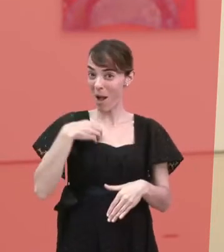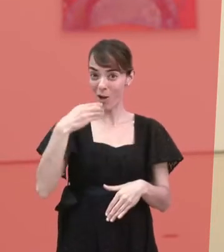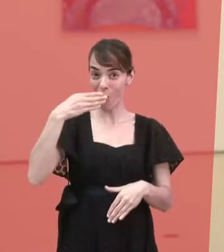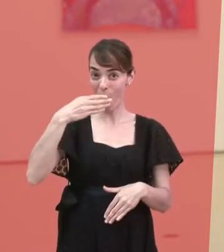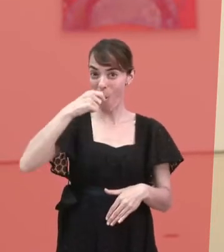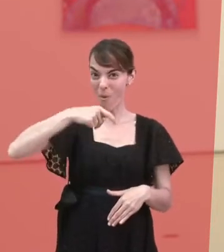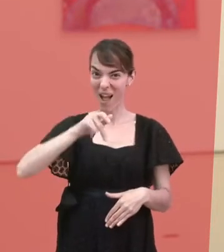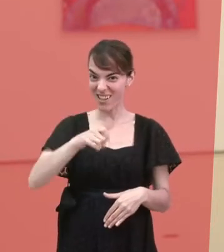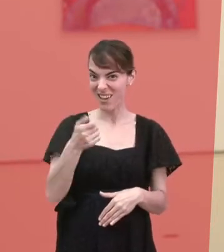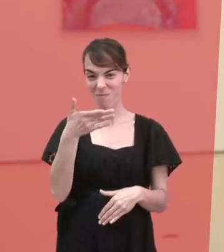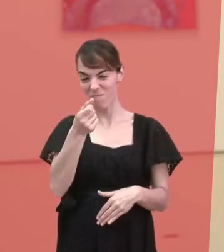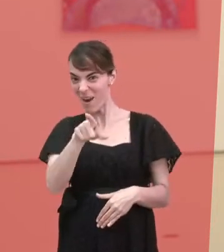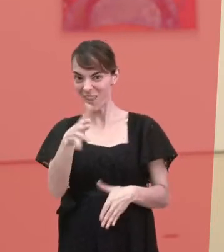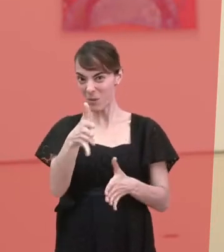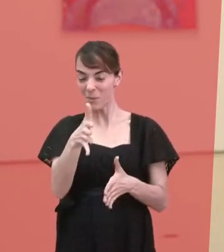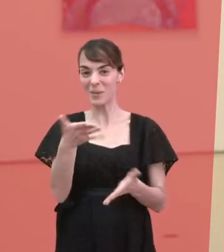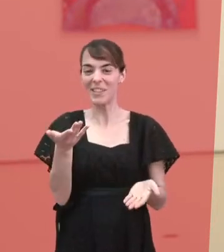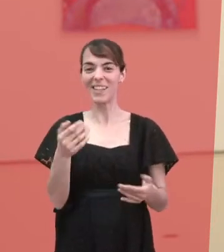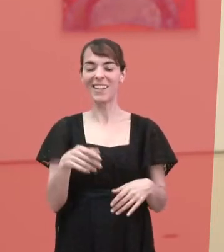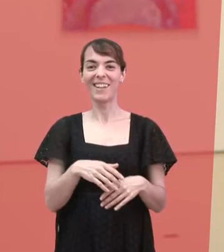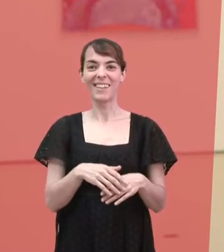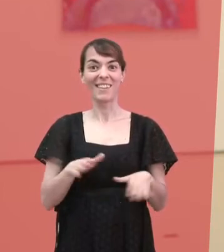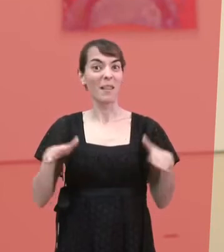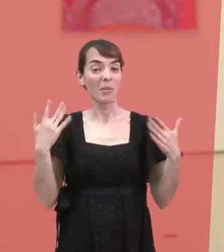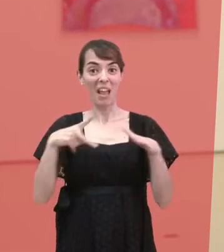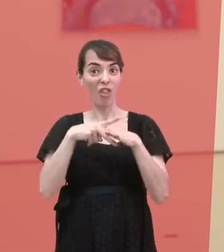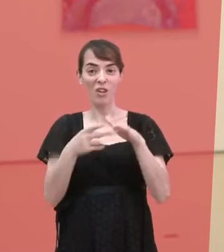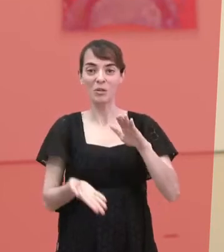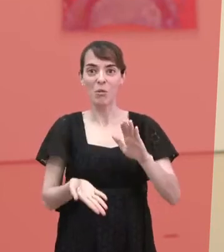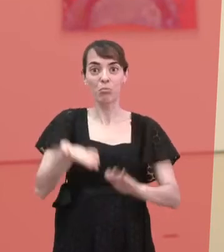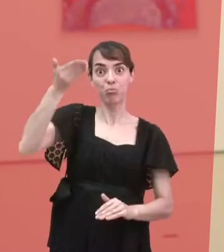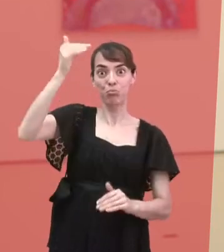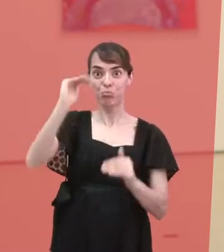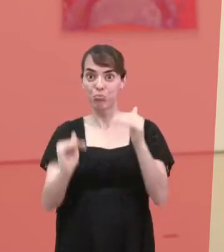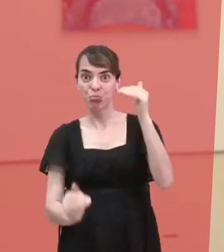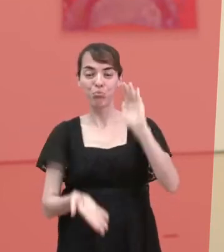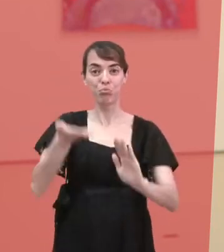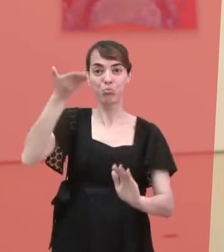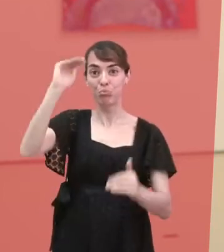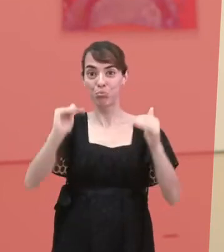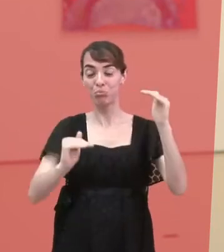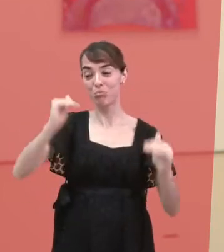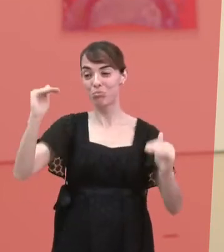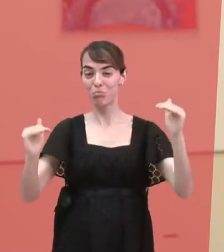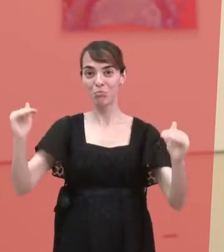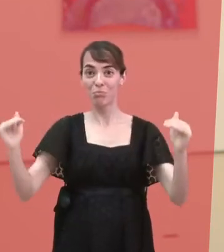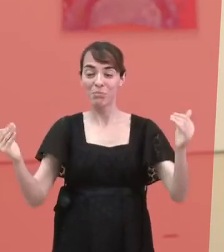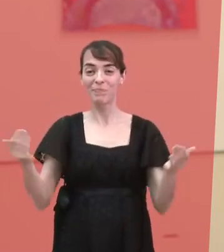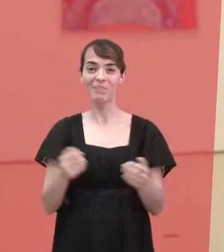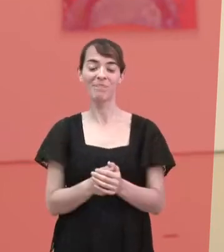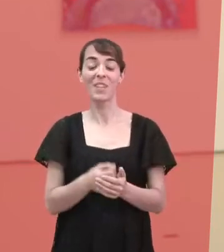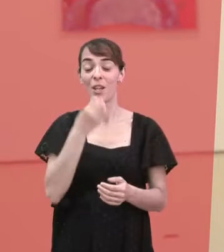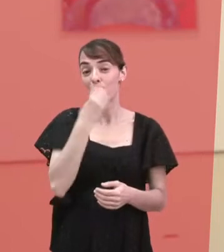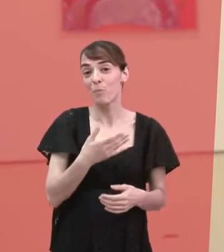acciones, ¿entiendes? ¿No? Es una cosa así como Bankia, ¿no? En un momento determinado y después puede pegar unos escalones, las bajadas,